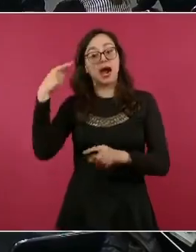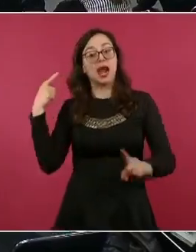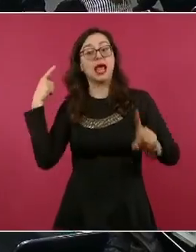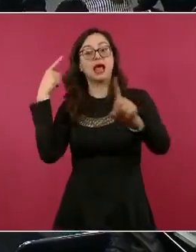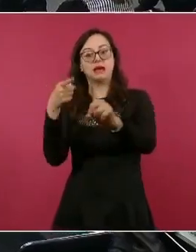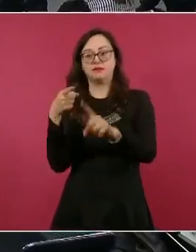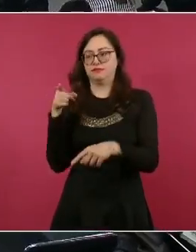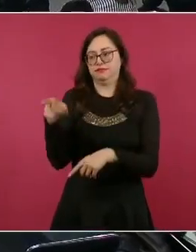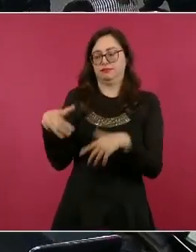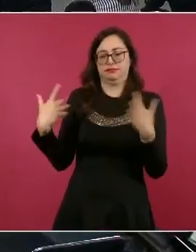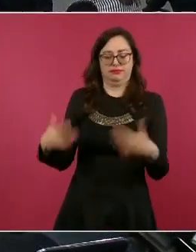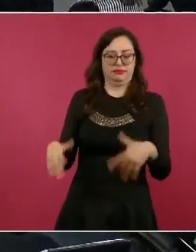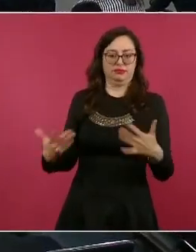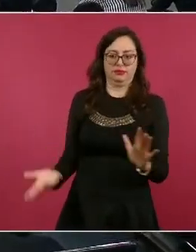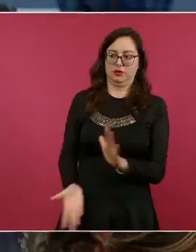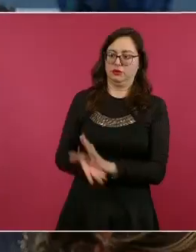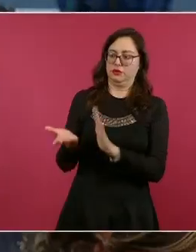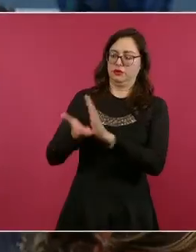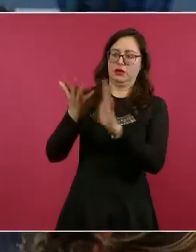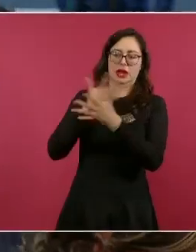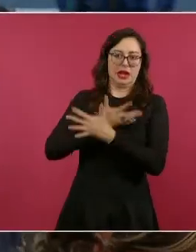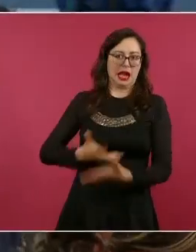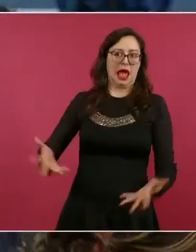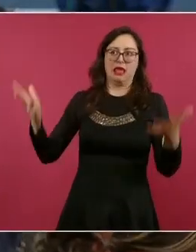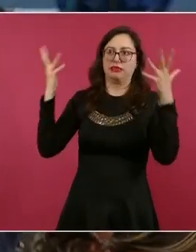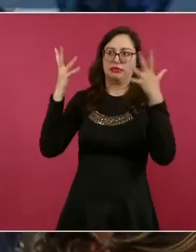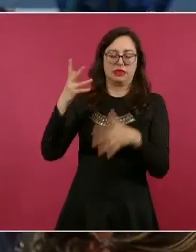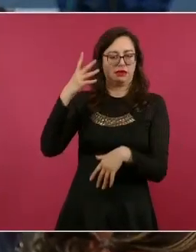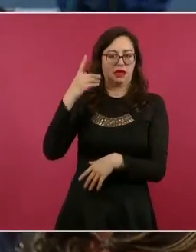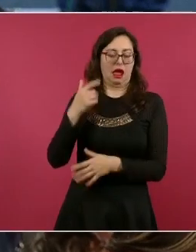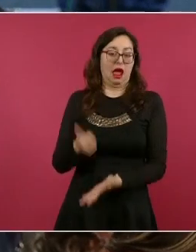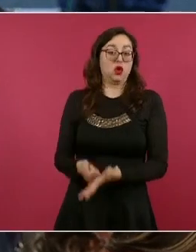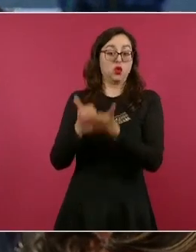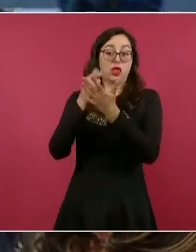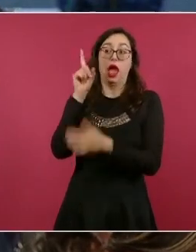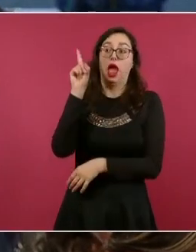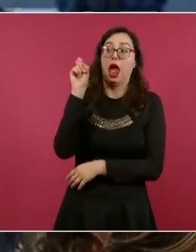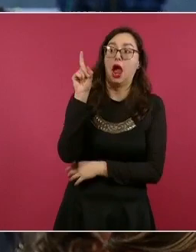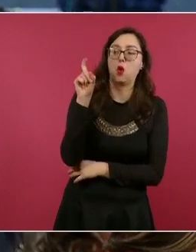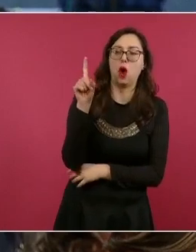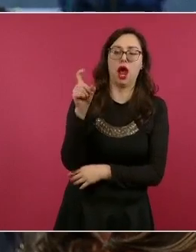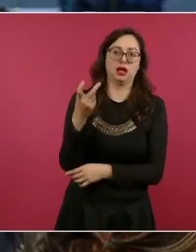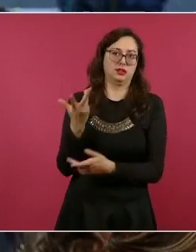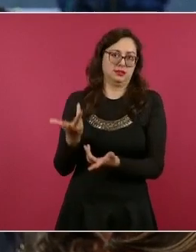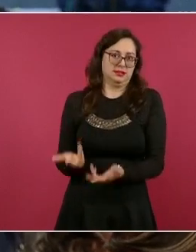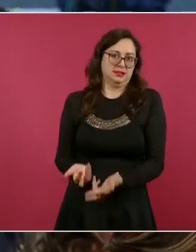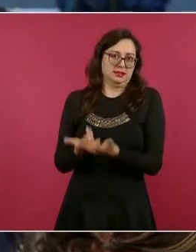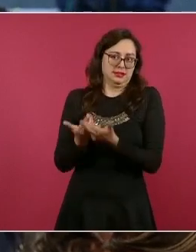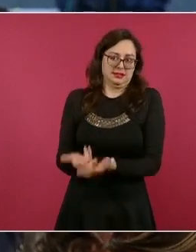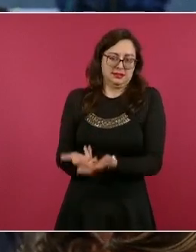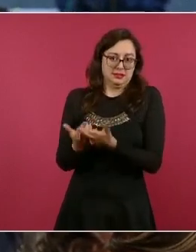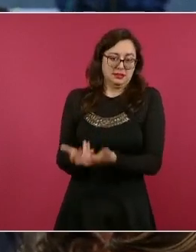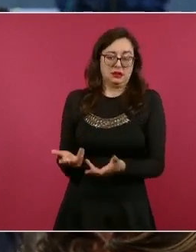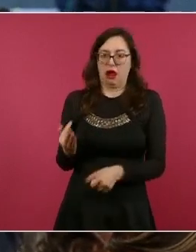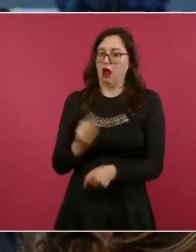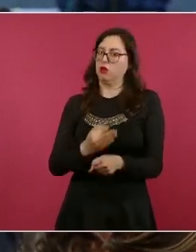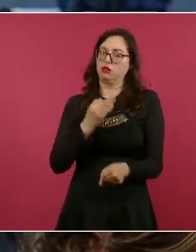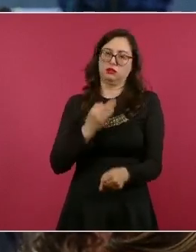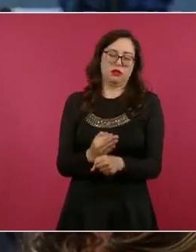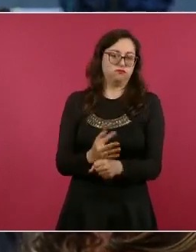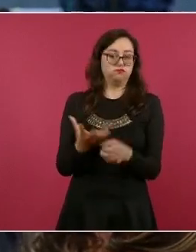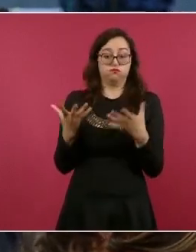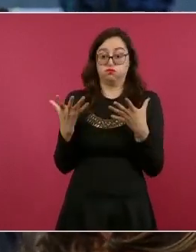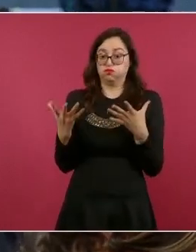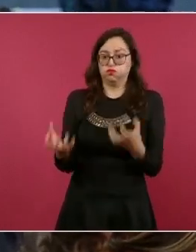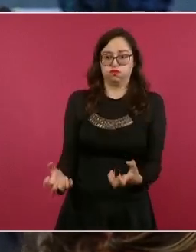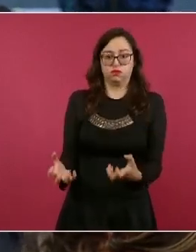una enorme obra de infraestructura que resolvería, insisto, el tema de la sequía, que ahorita es una emergencia la que tenemos allá en la región? En Sonora solamente